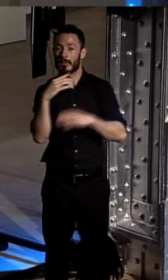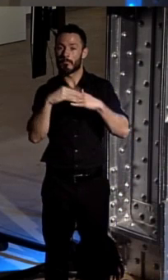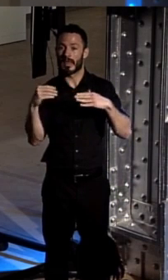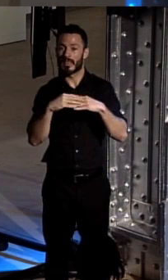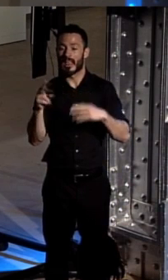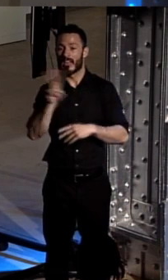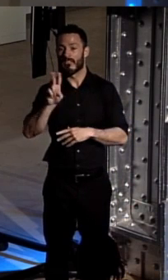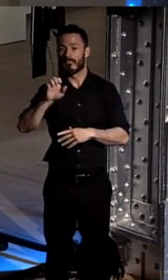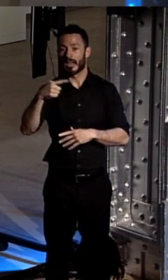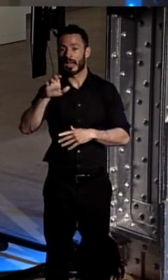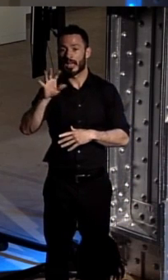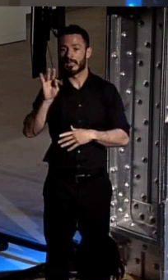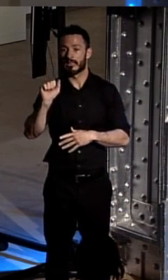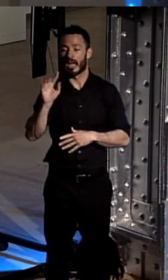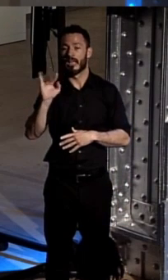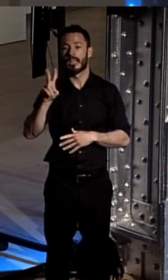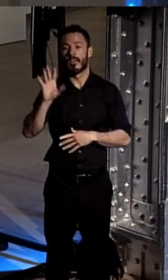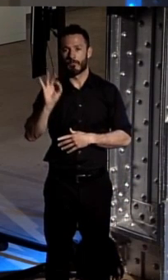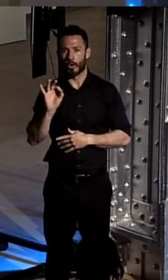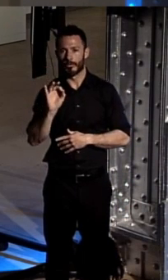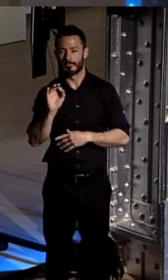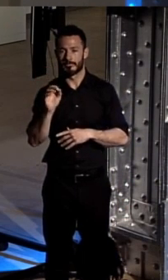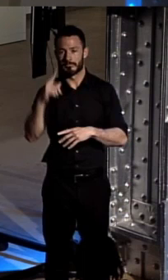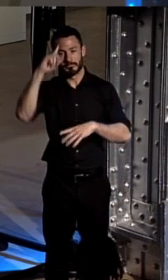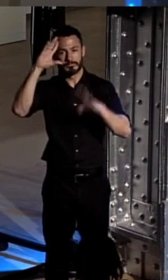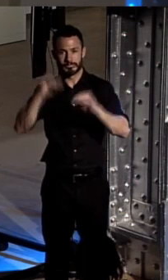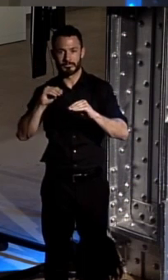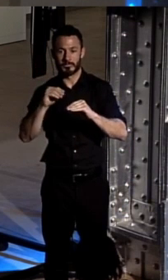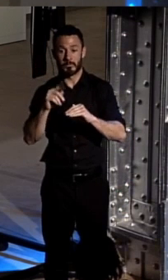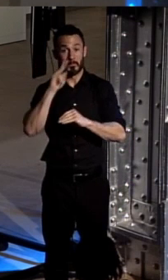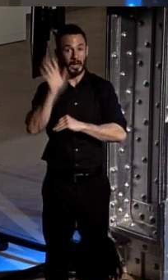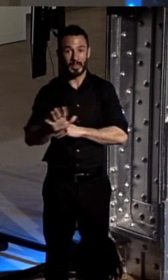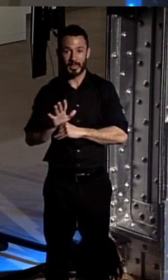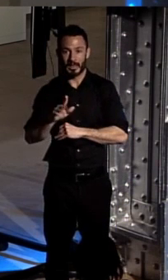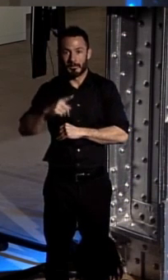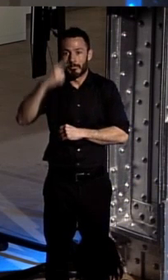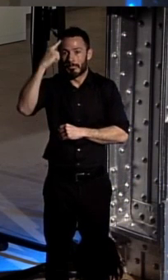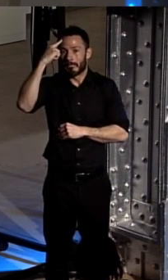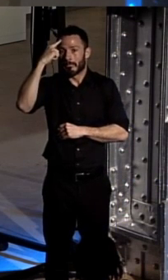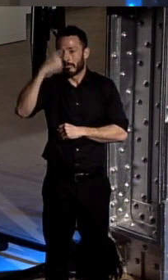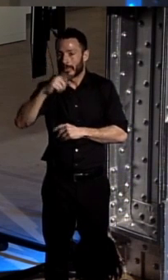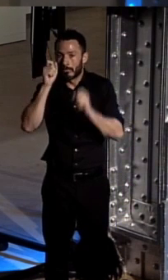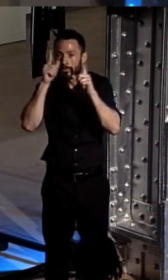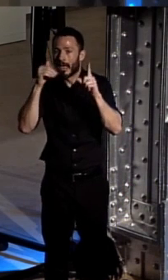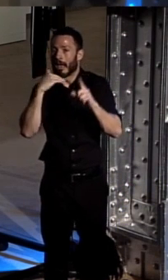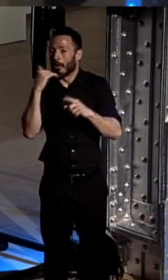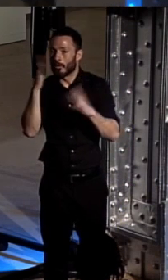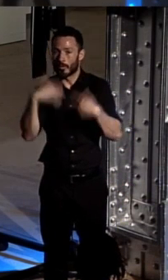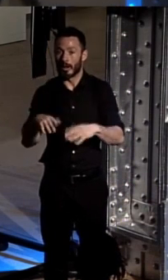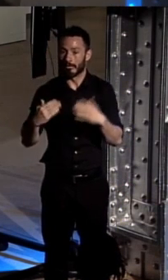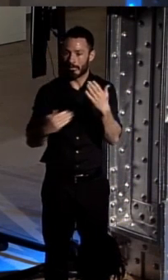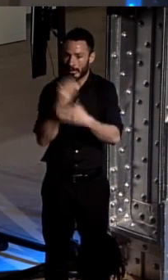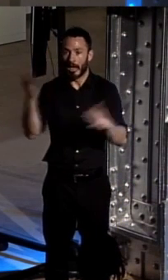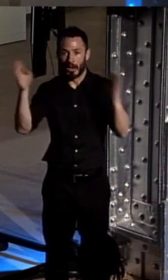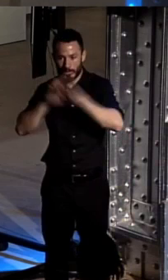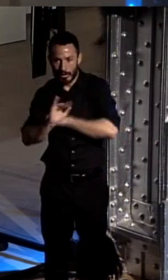hacer un médico cuando observa a estos pacientes, porque observa que no parece haber ninguna conciencia en esa persona que está viva, que tiene día, que tiene noche, que